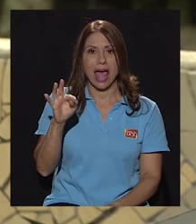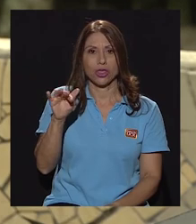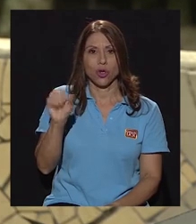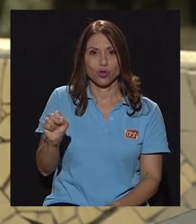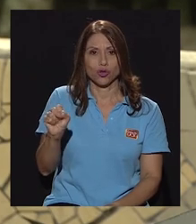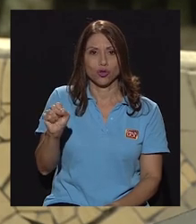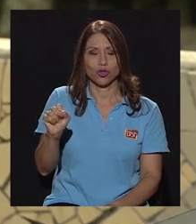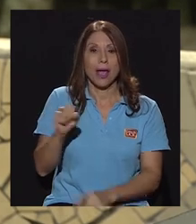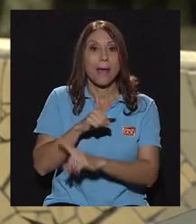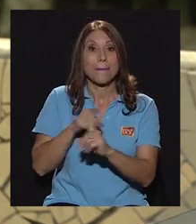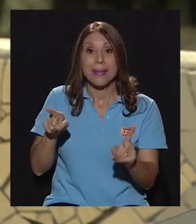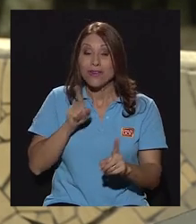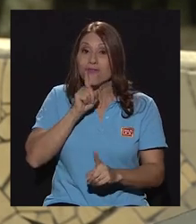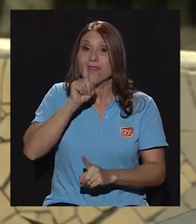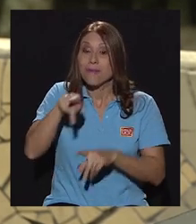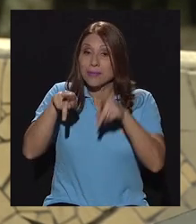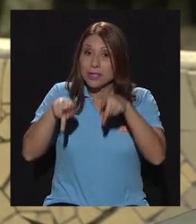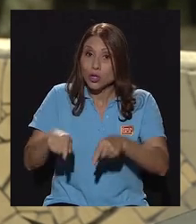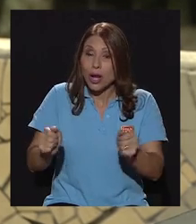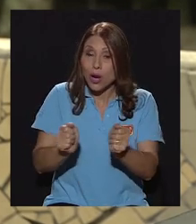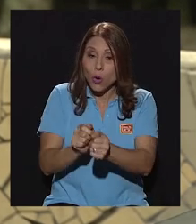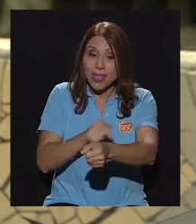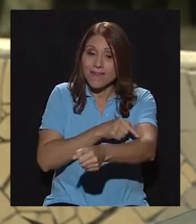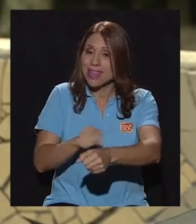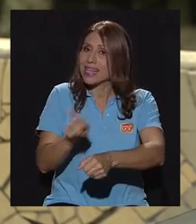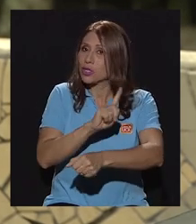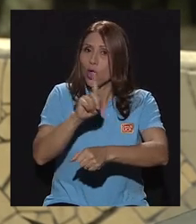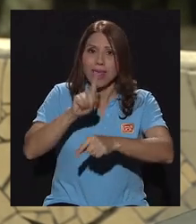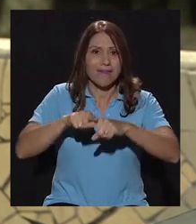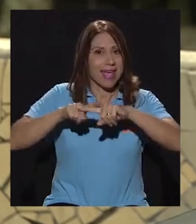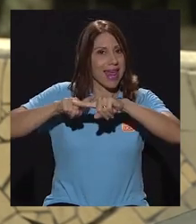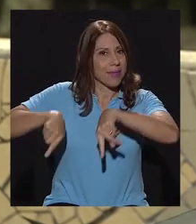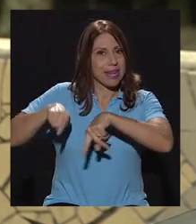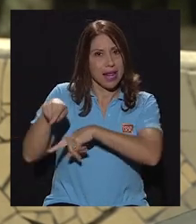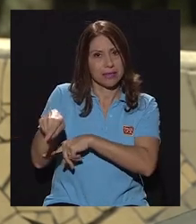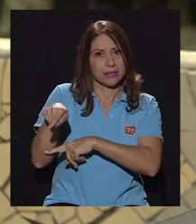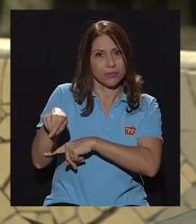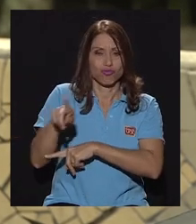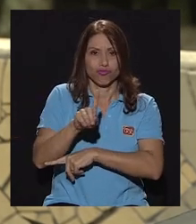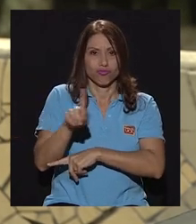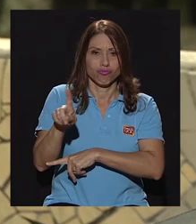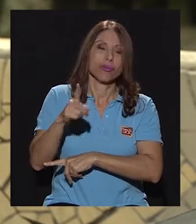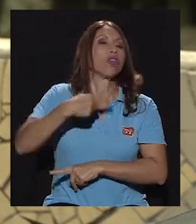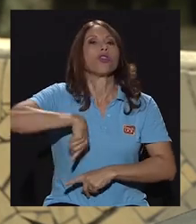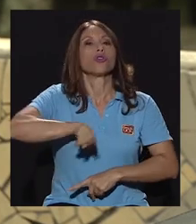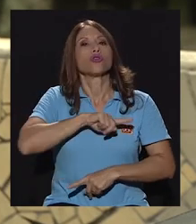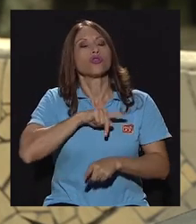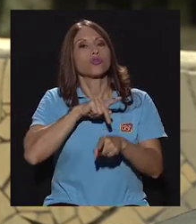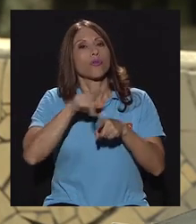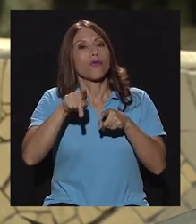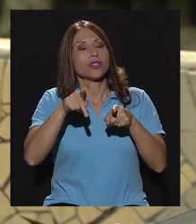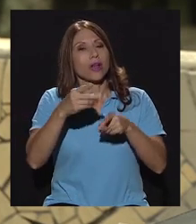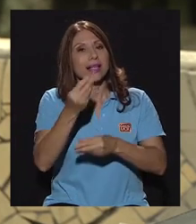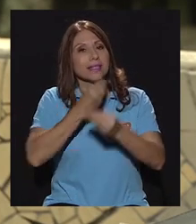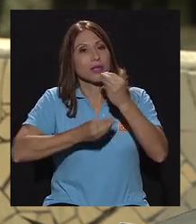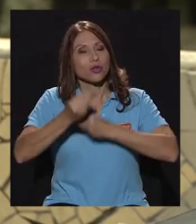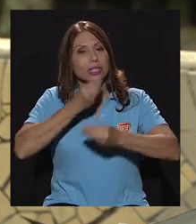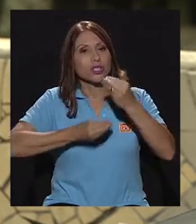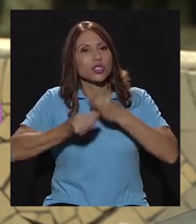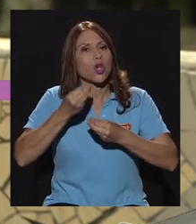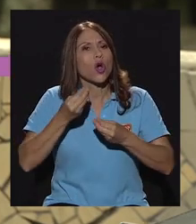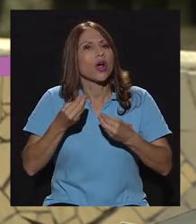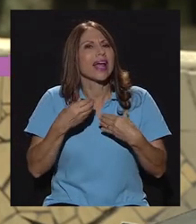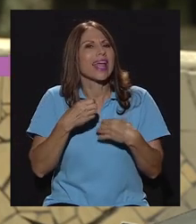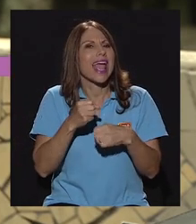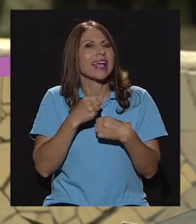No hay una eliminación del carbohidrato en la dieta de la persona con diabetes. Lo que nosotros como profesionales en nutrición hacemos